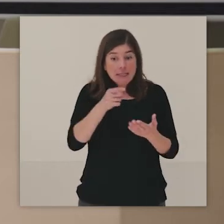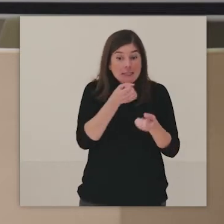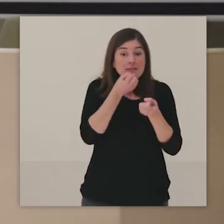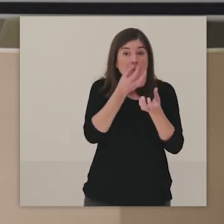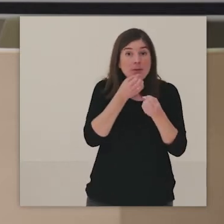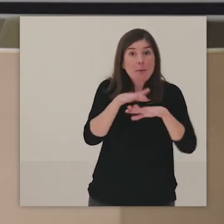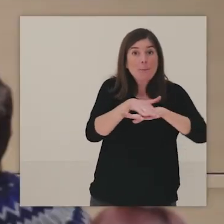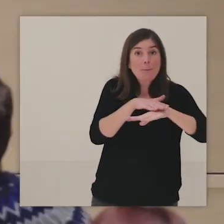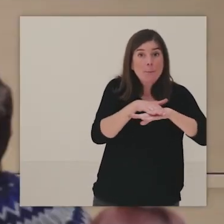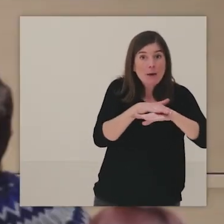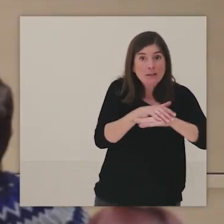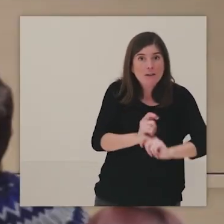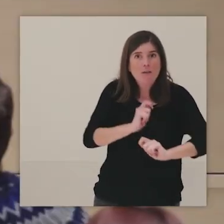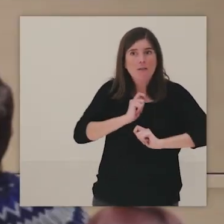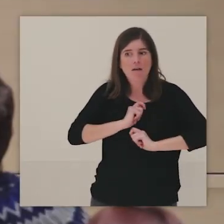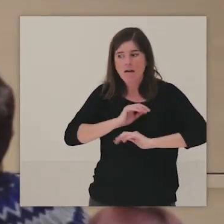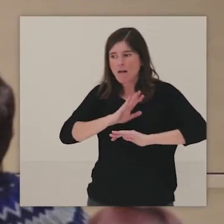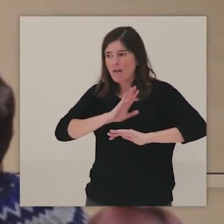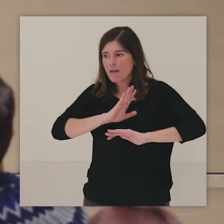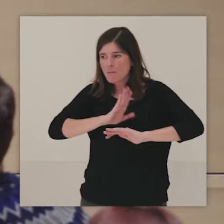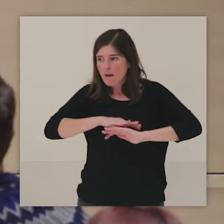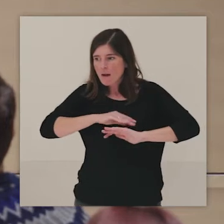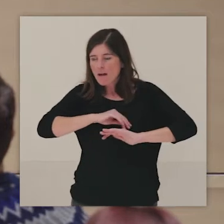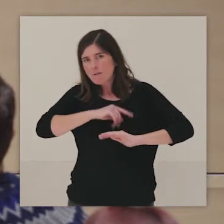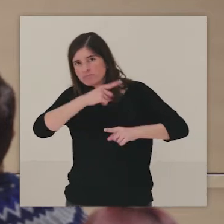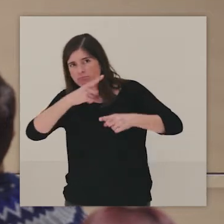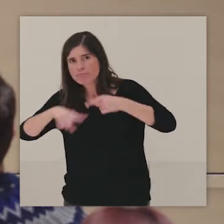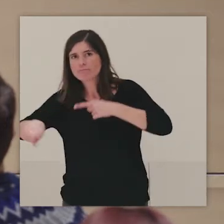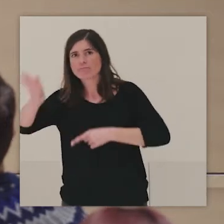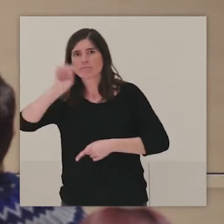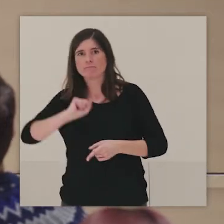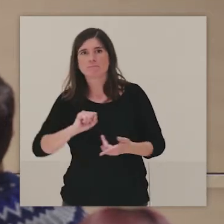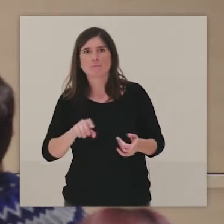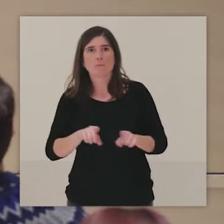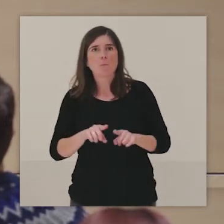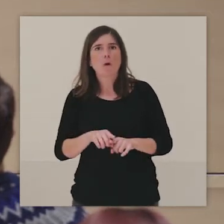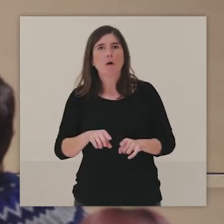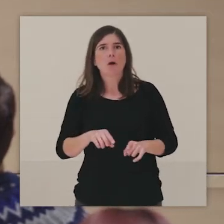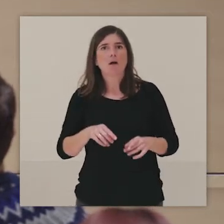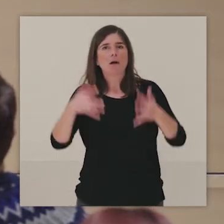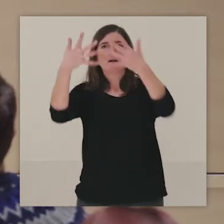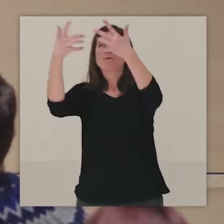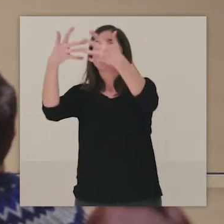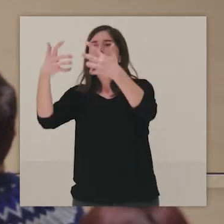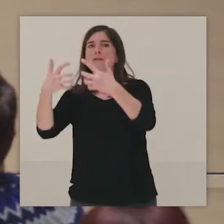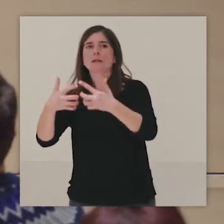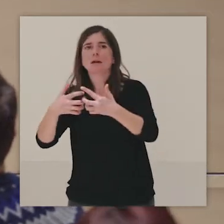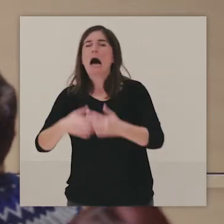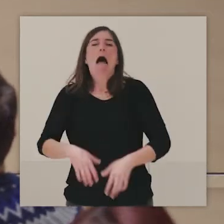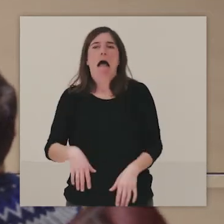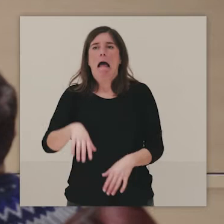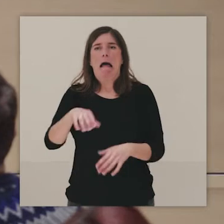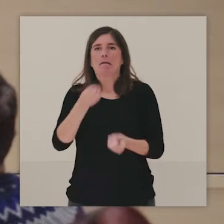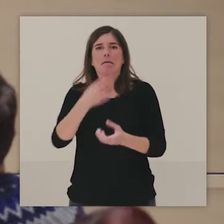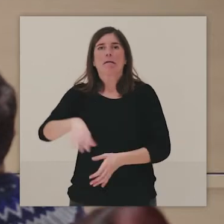otras cosas. No se trata de que sea una única pieza en la cual, ya tengo toda la información. No, es el arranque para